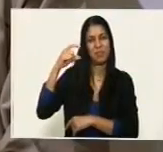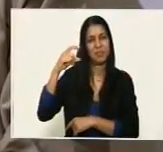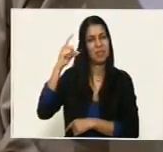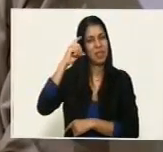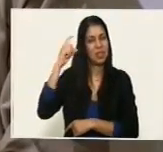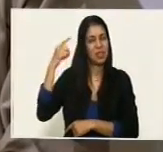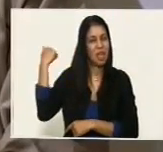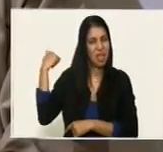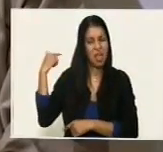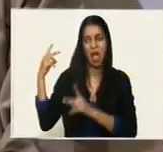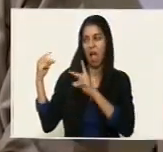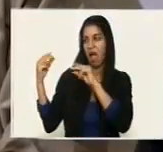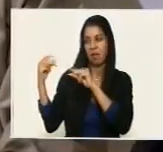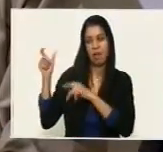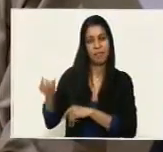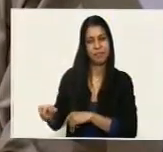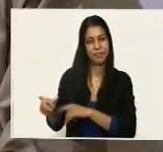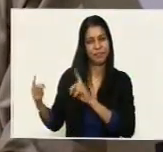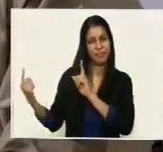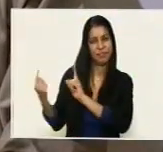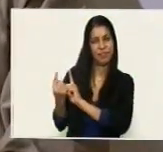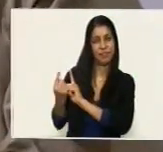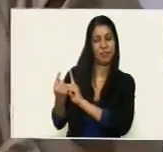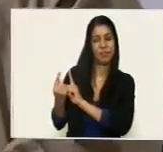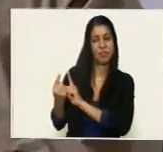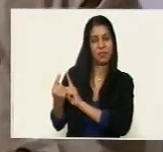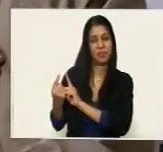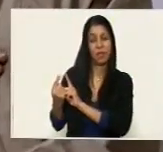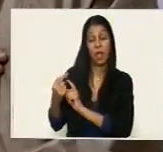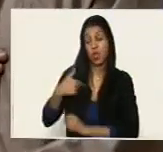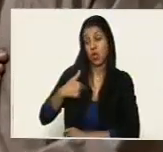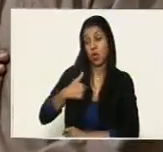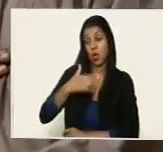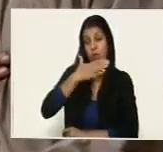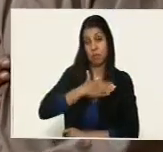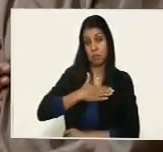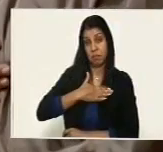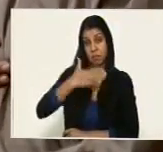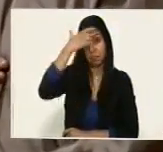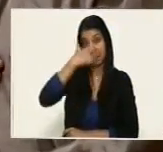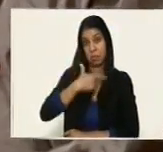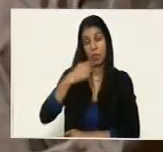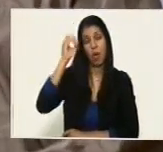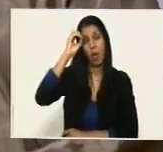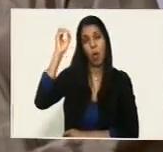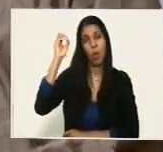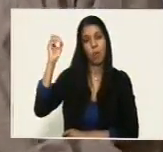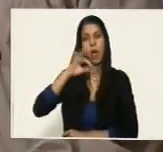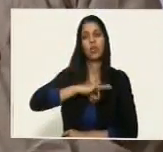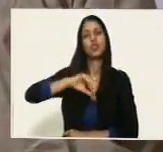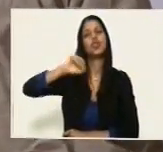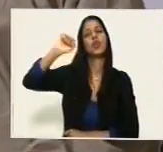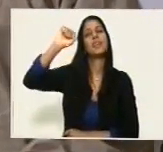a un camarada que, en mi opinión, el socialismo es todavía una utopía.